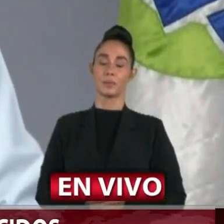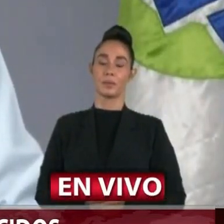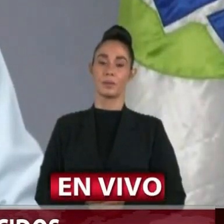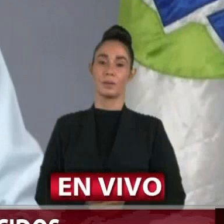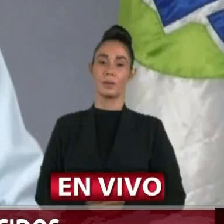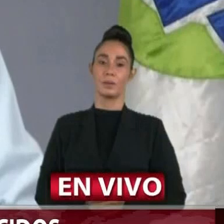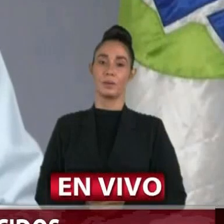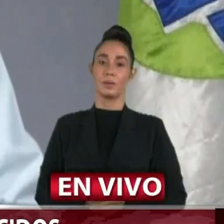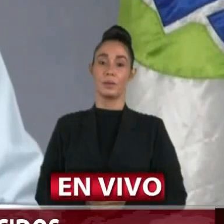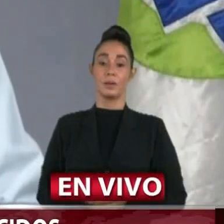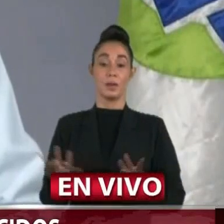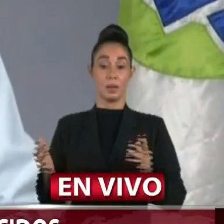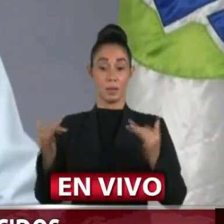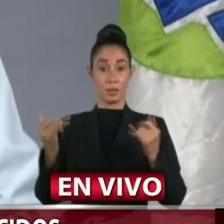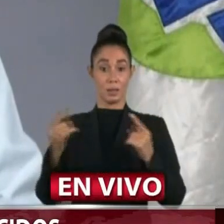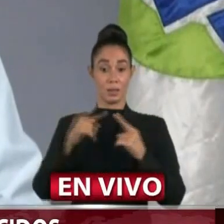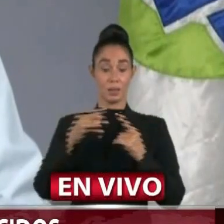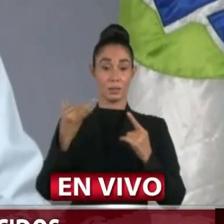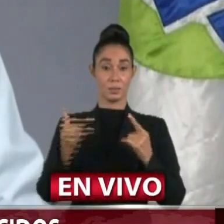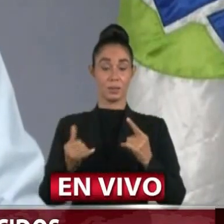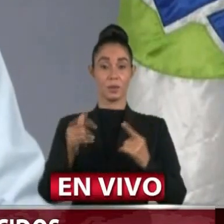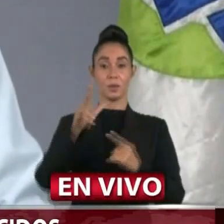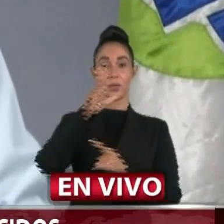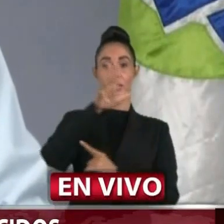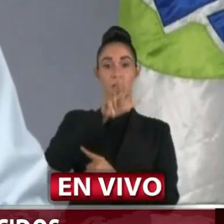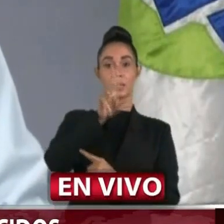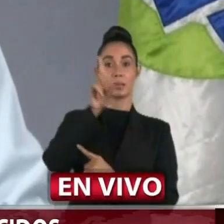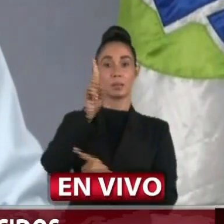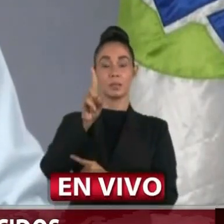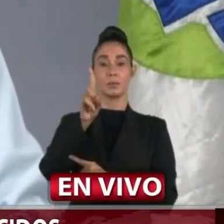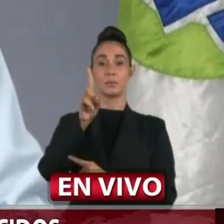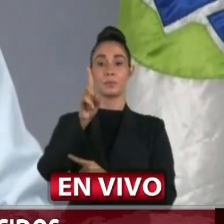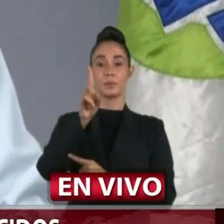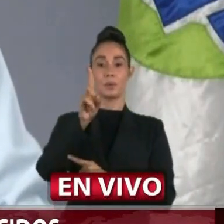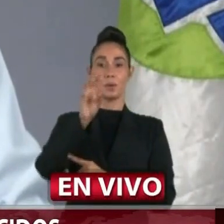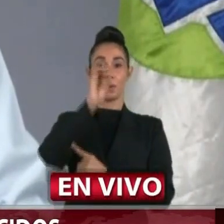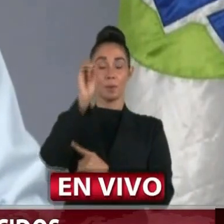son 31% a hipertensión arterial,